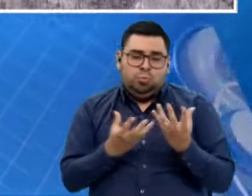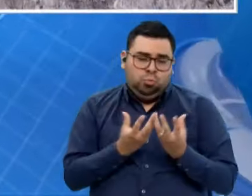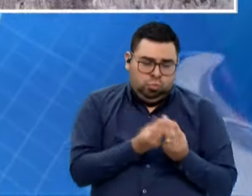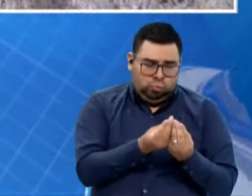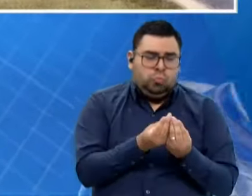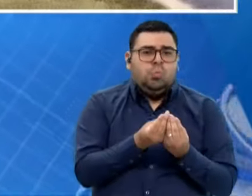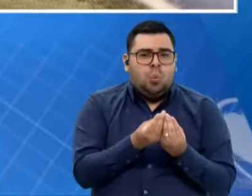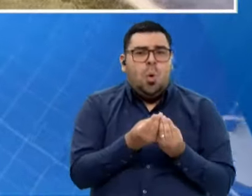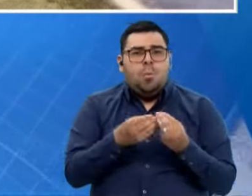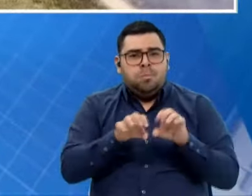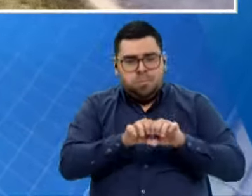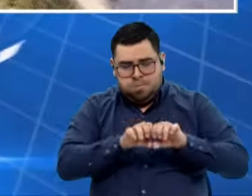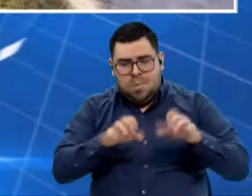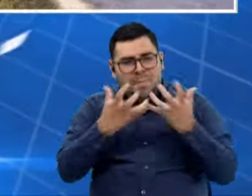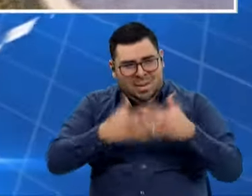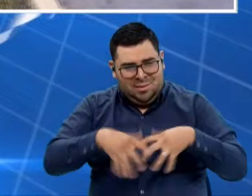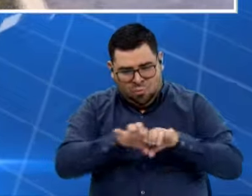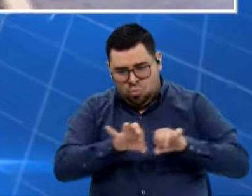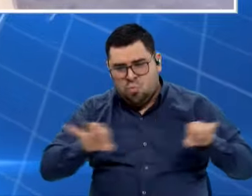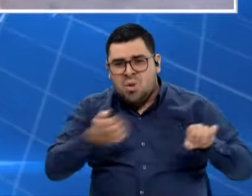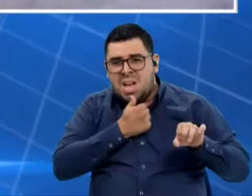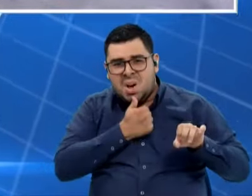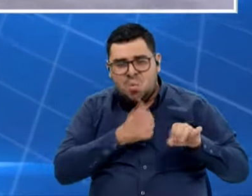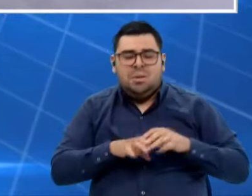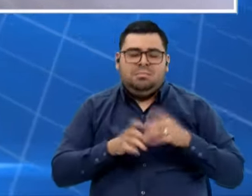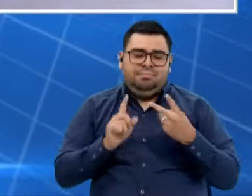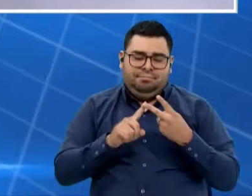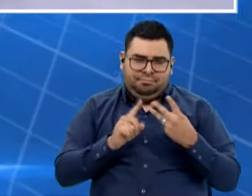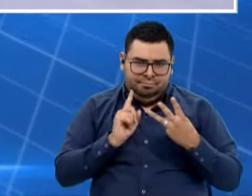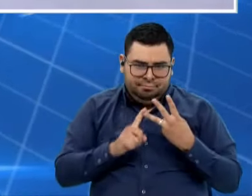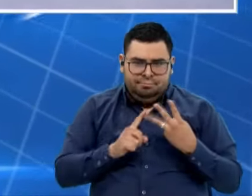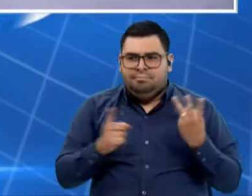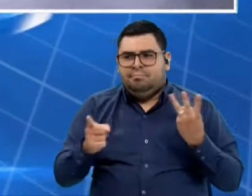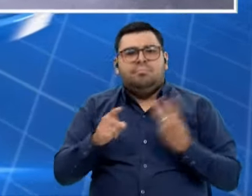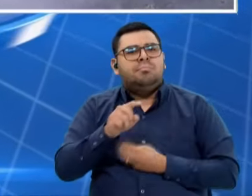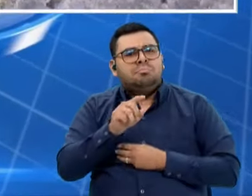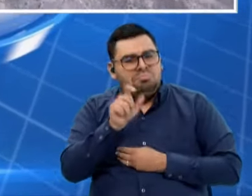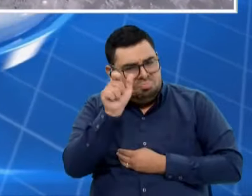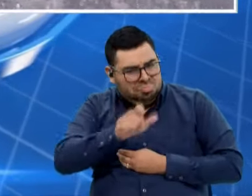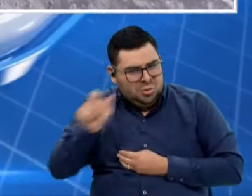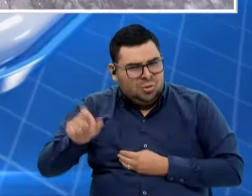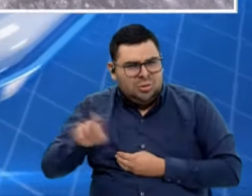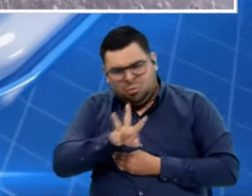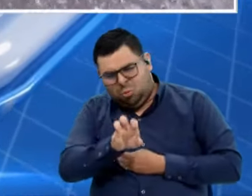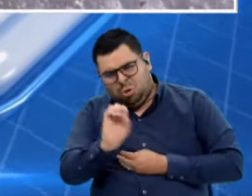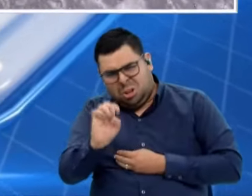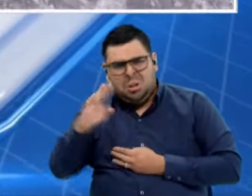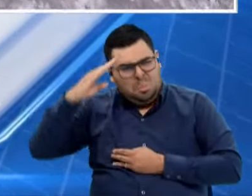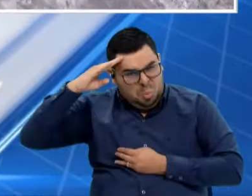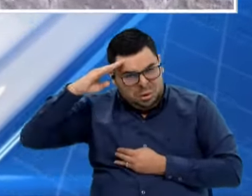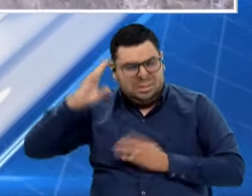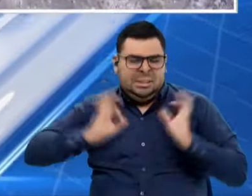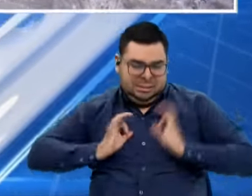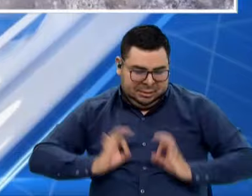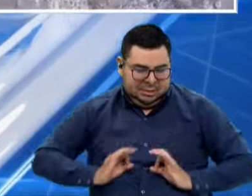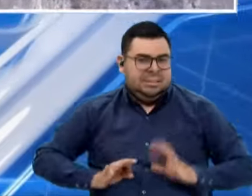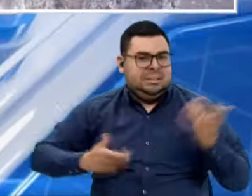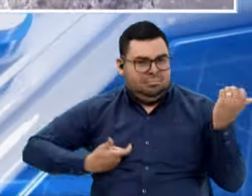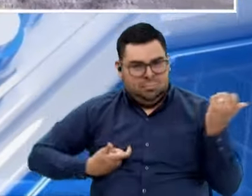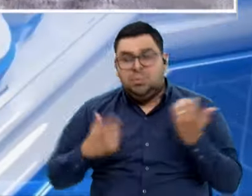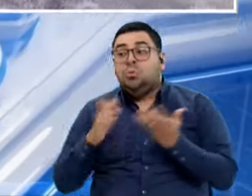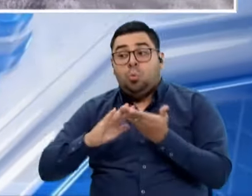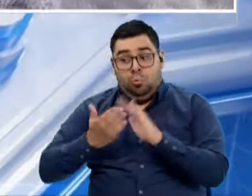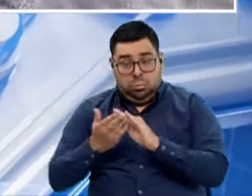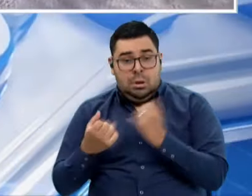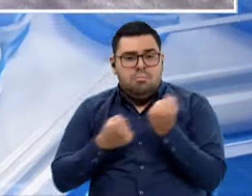Metropolitano, y casi 80 personas entre auxiliares de policía, ejército y comunidad en